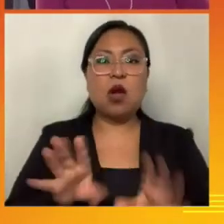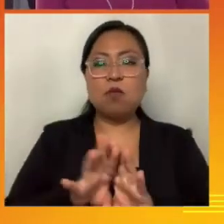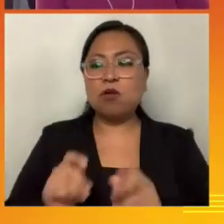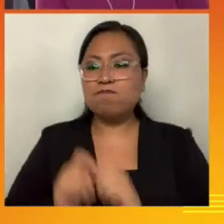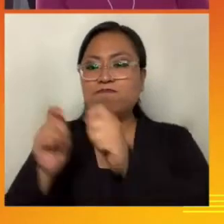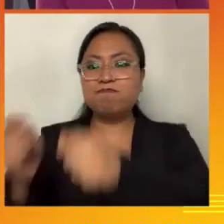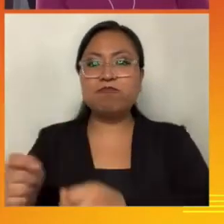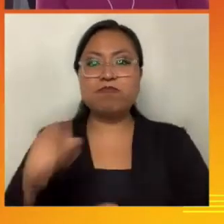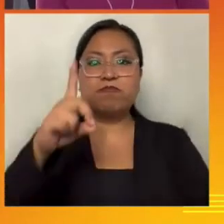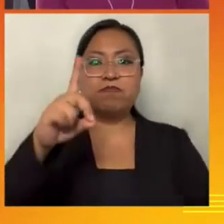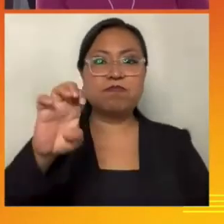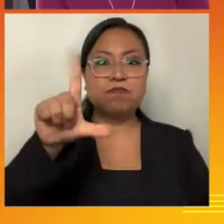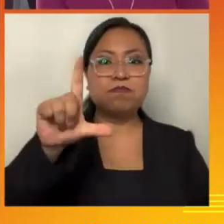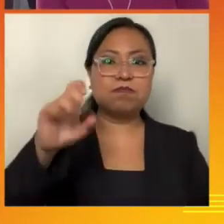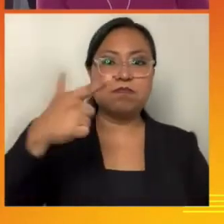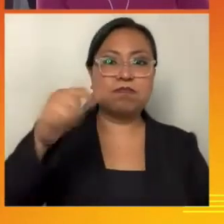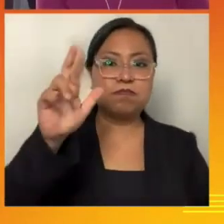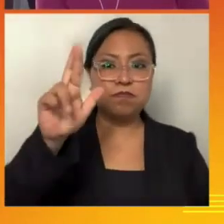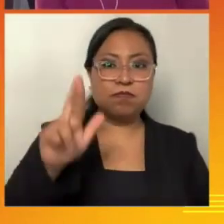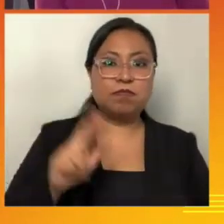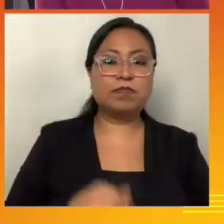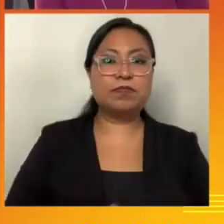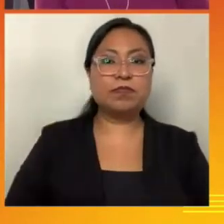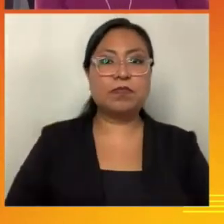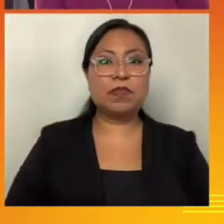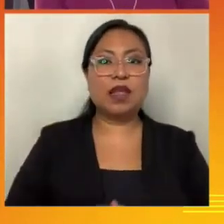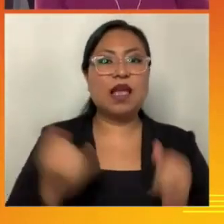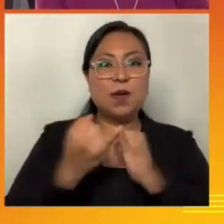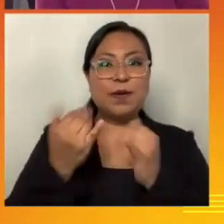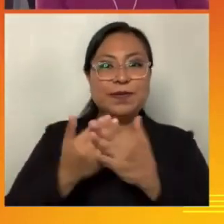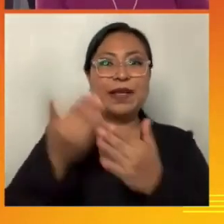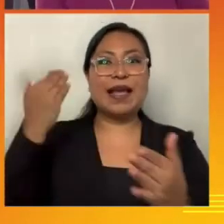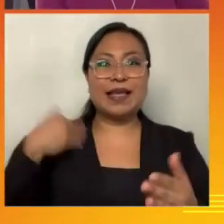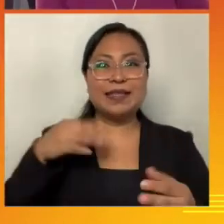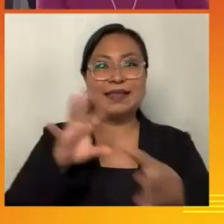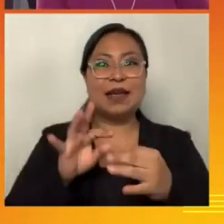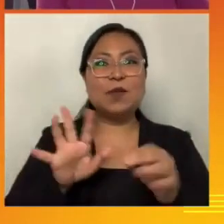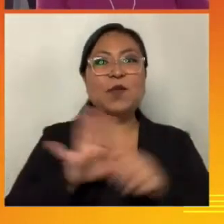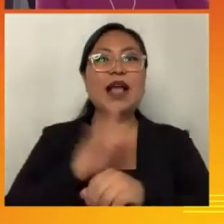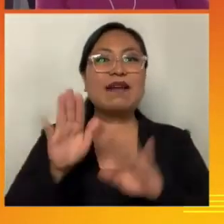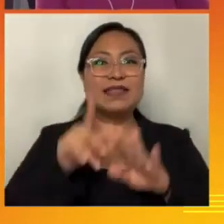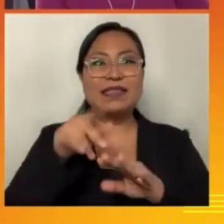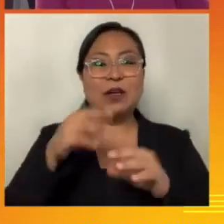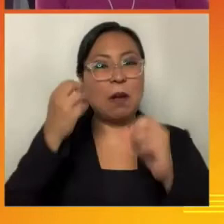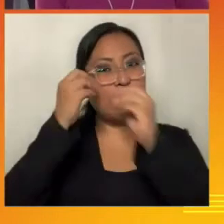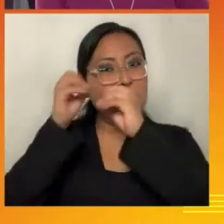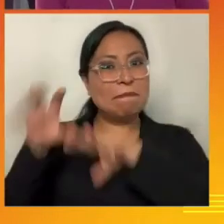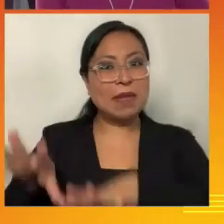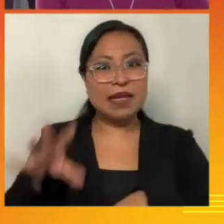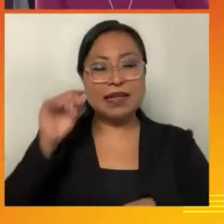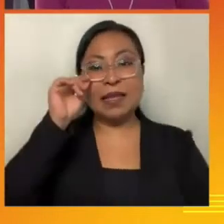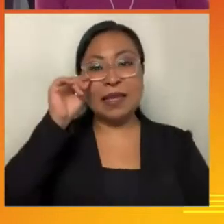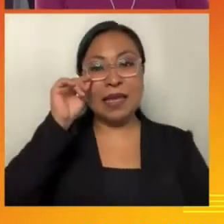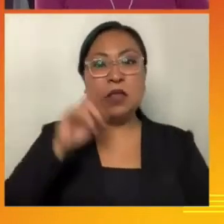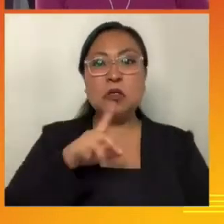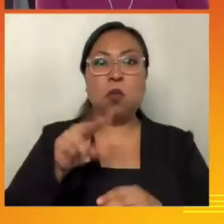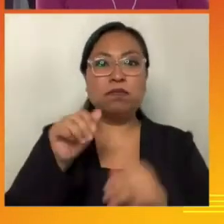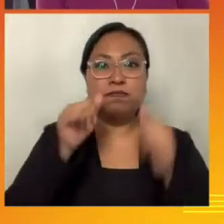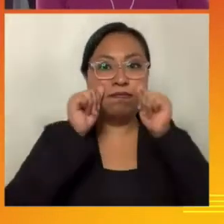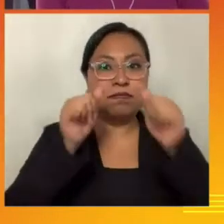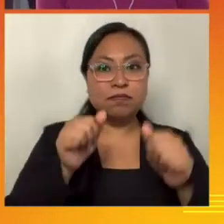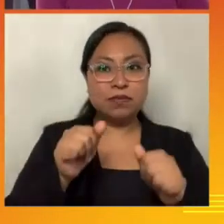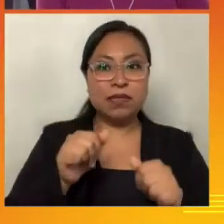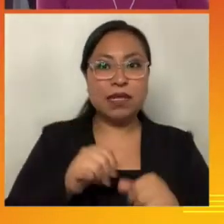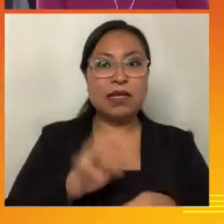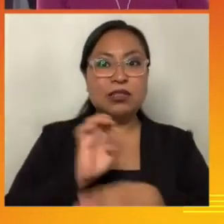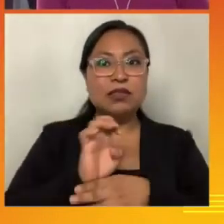mencionaba un poco antes, no, a veces lo perdemos de vista, ¿no? No le ponemos tanta atención, a menos que sean